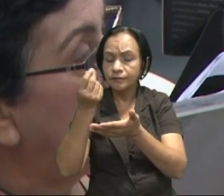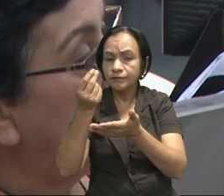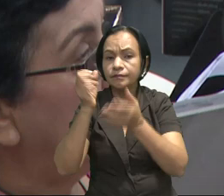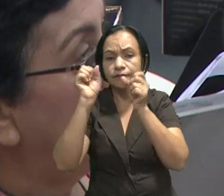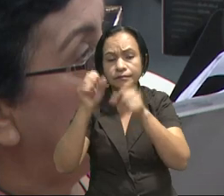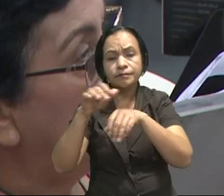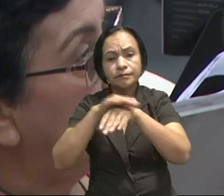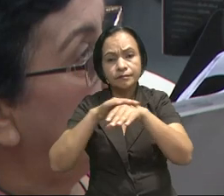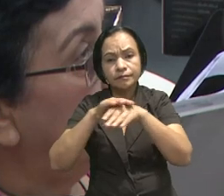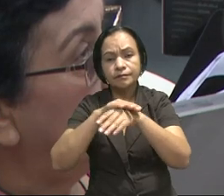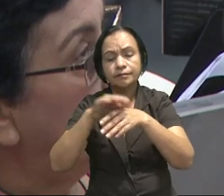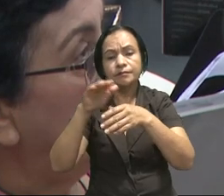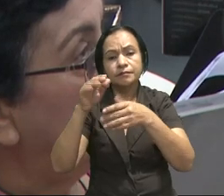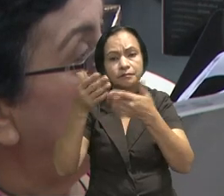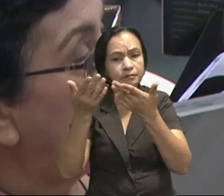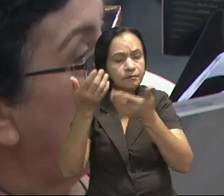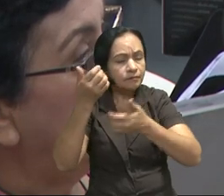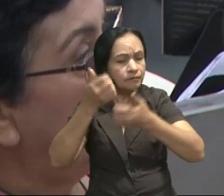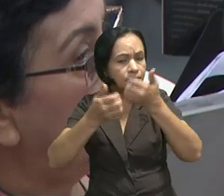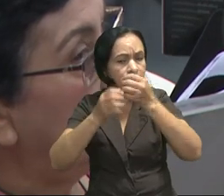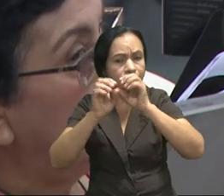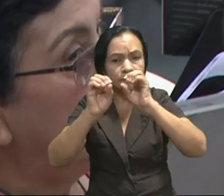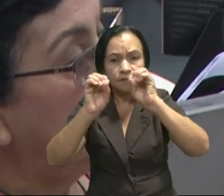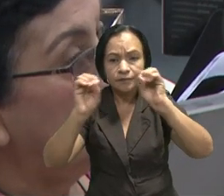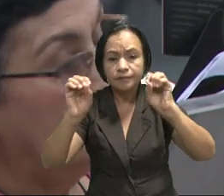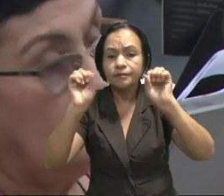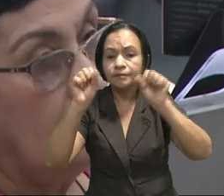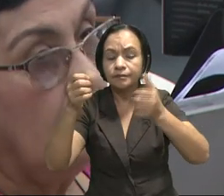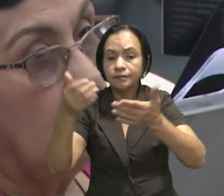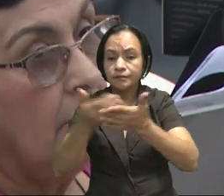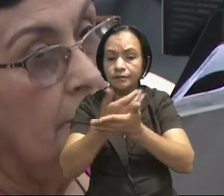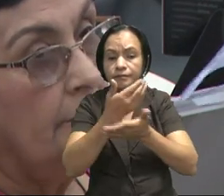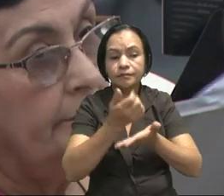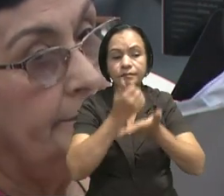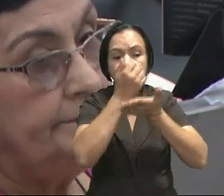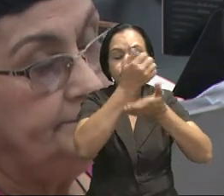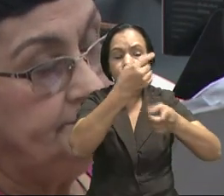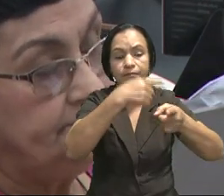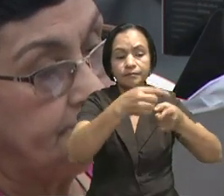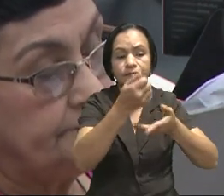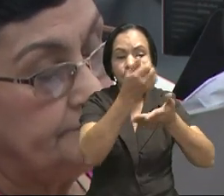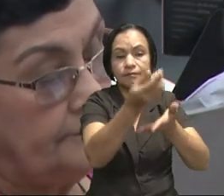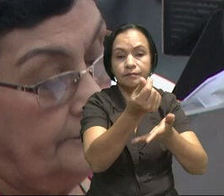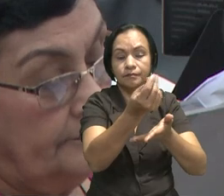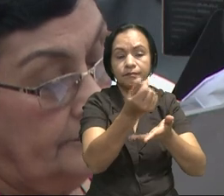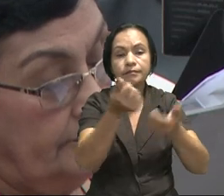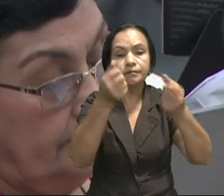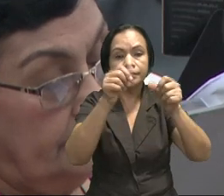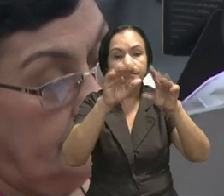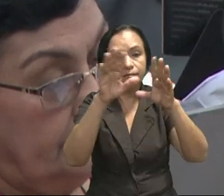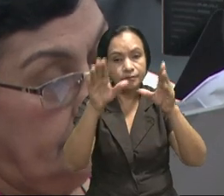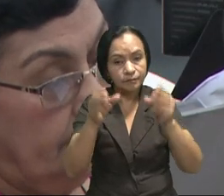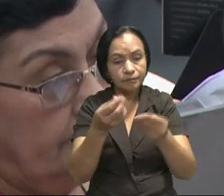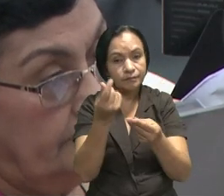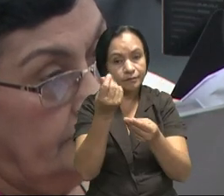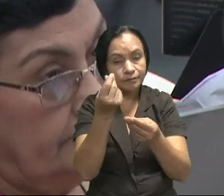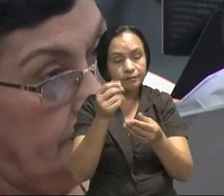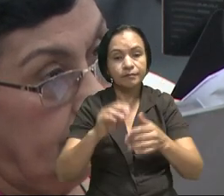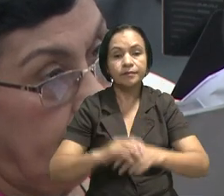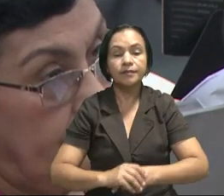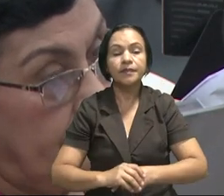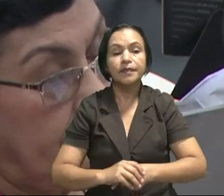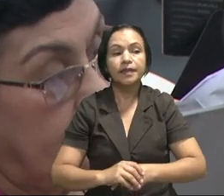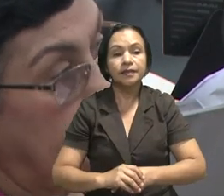permiten aprobar sin inconvenientes esta nueva pensión de gracia con su respectivo cargo económico.